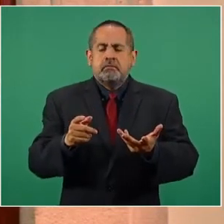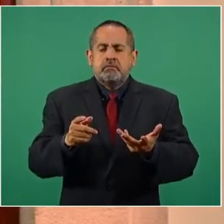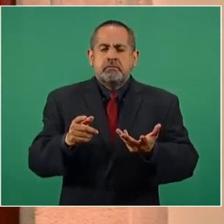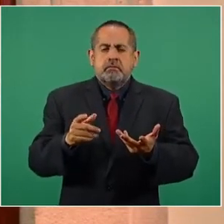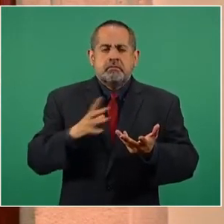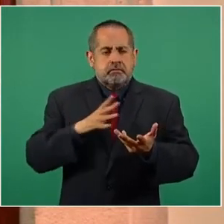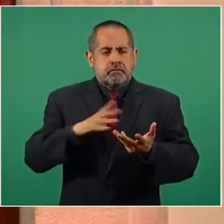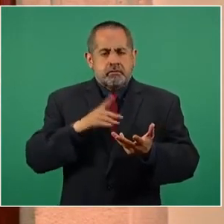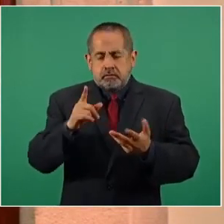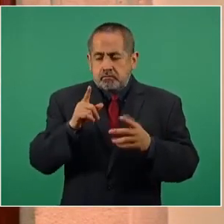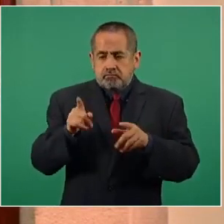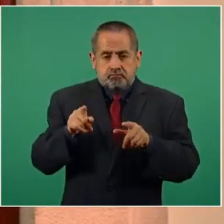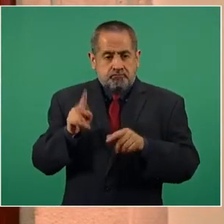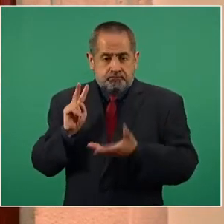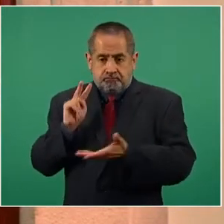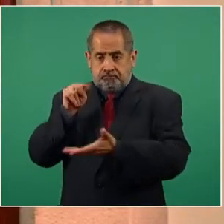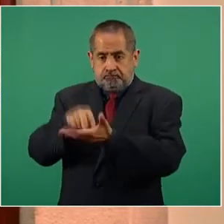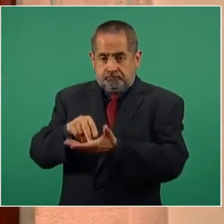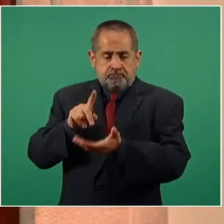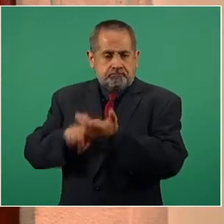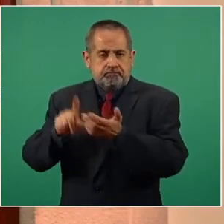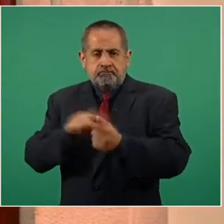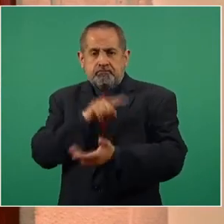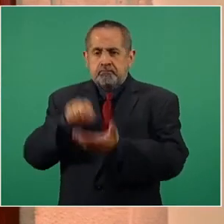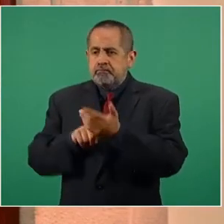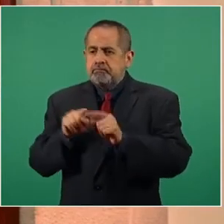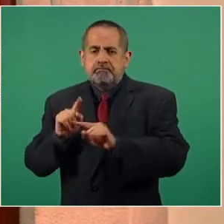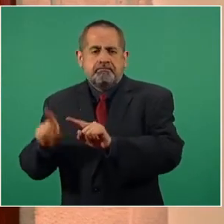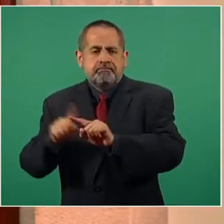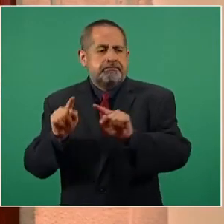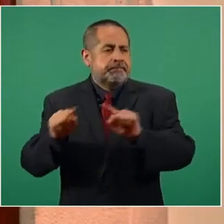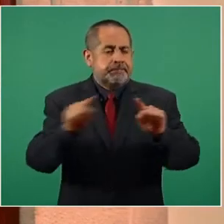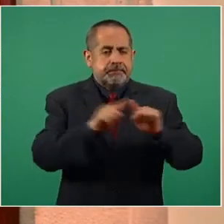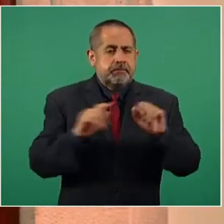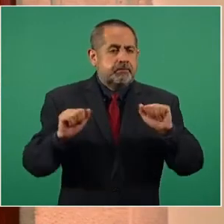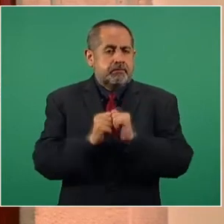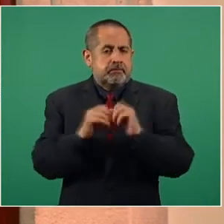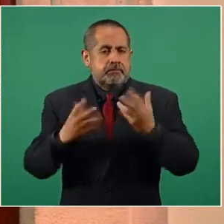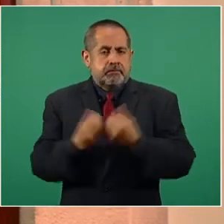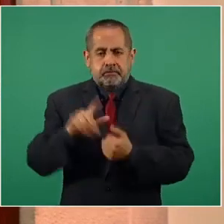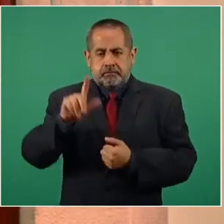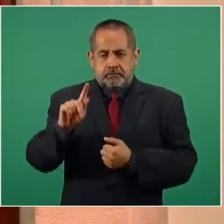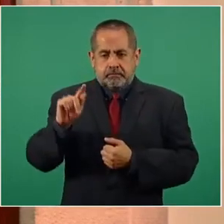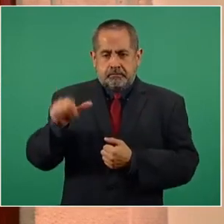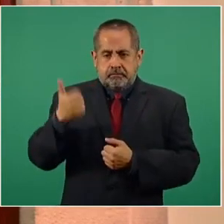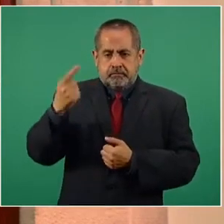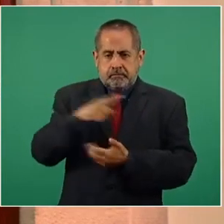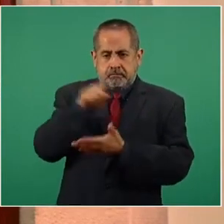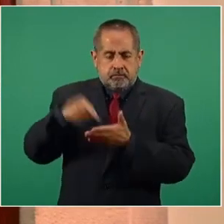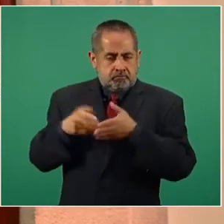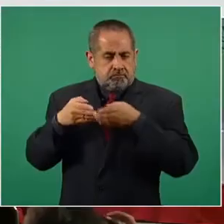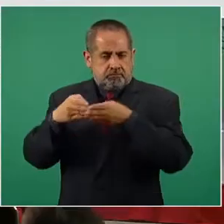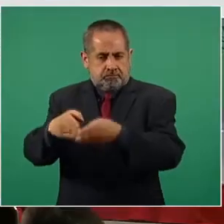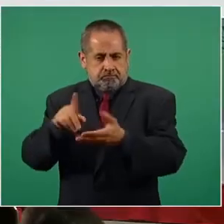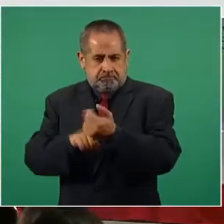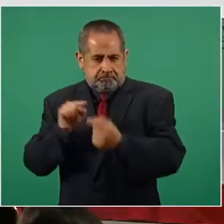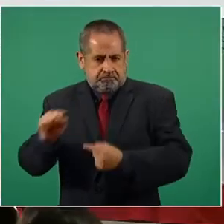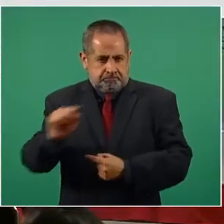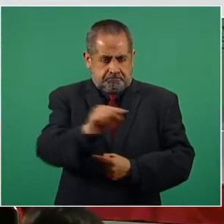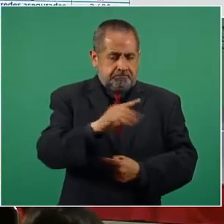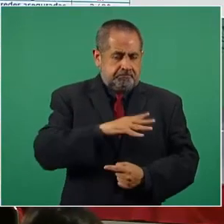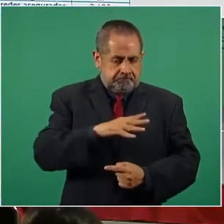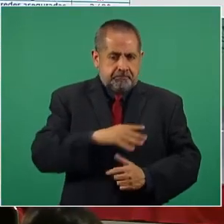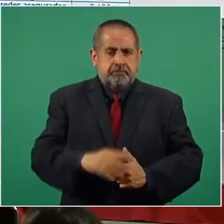hay un ejercicio de la presencia de diferentes regiones a través de las 76 estaciones navales avanzadas. La que sigue, por